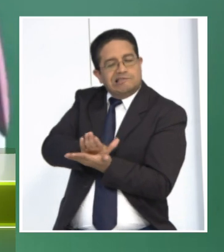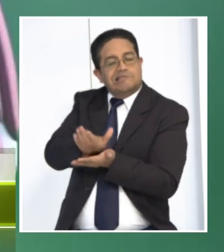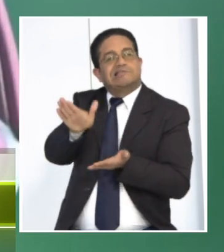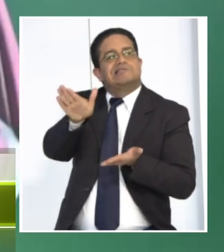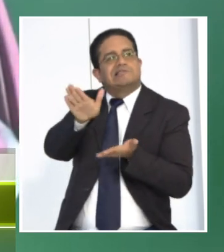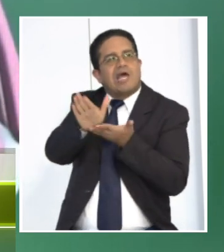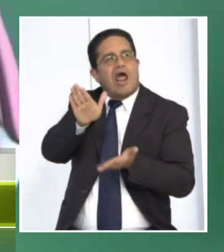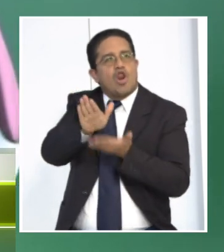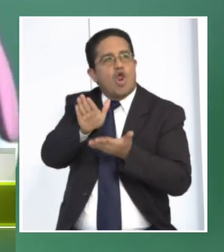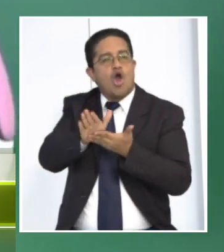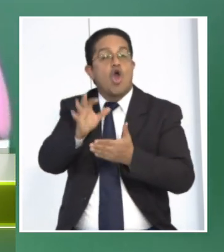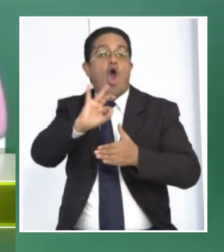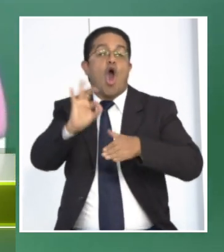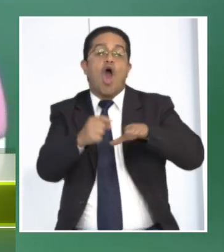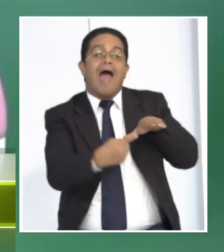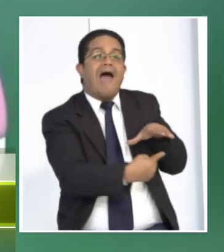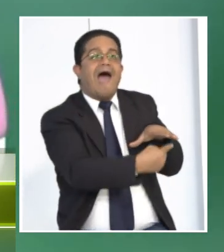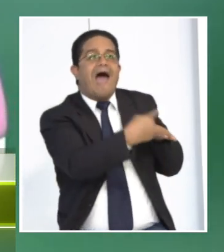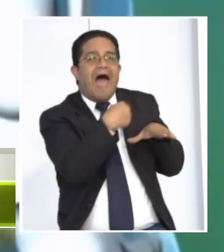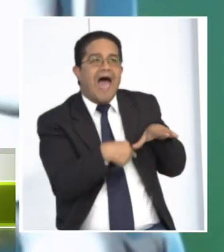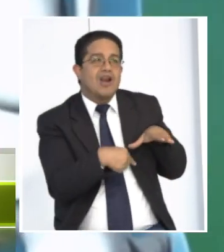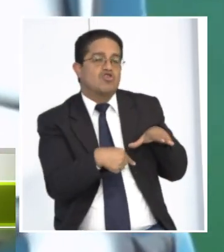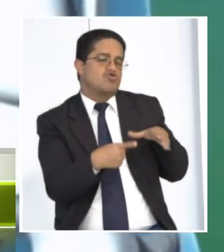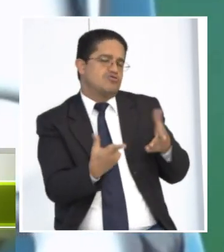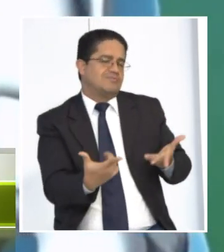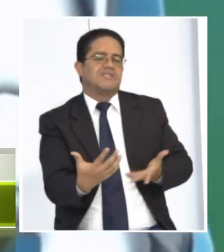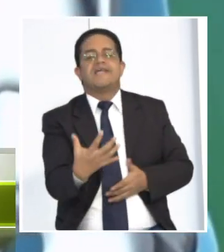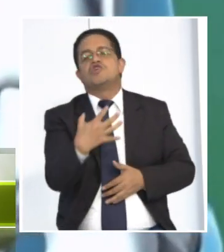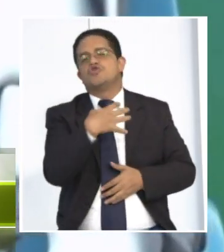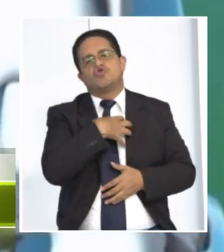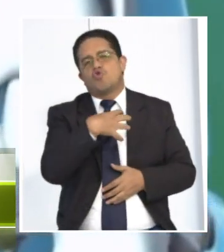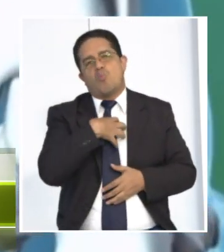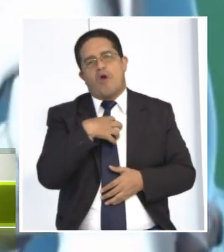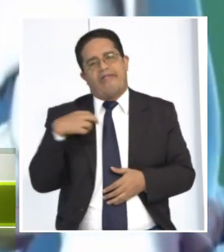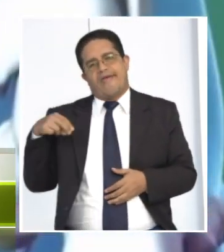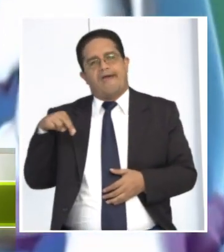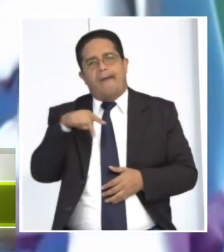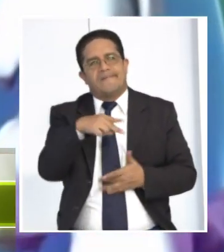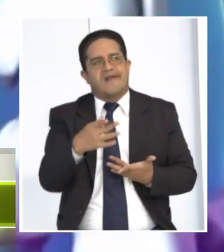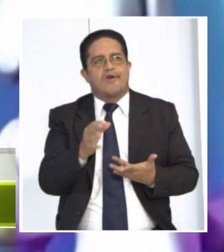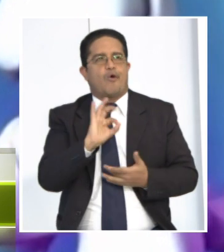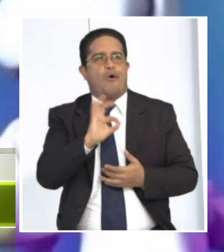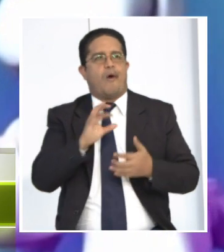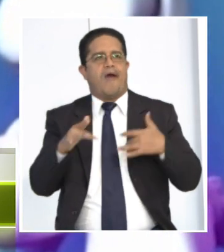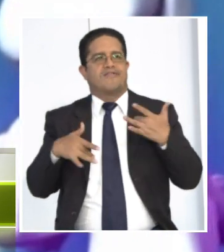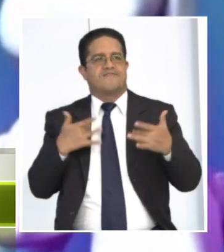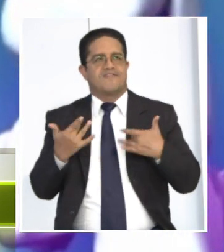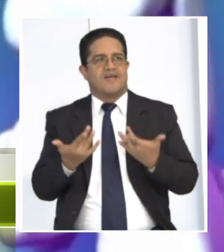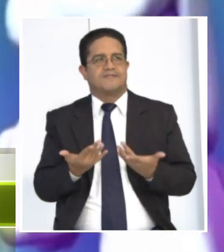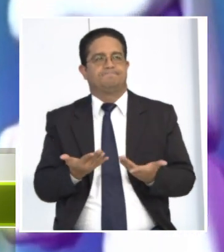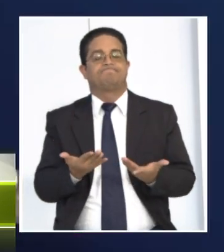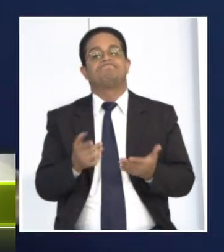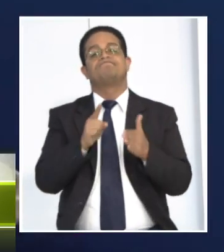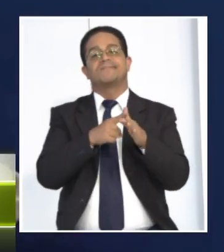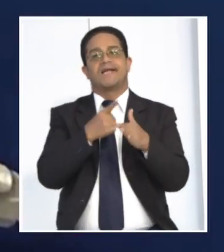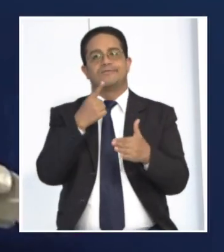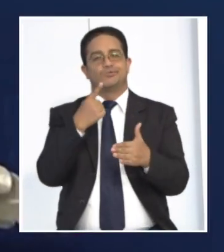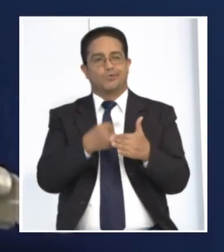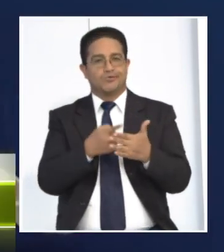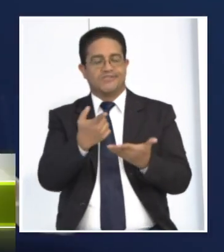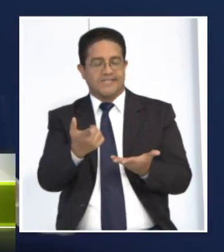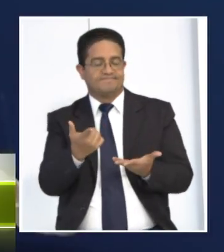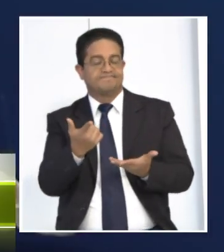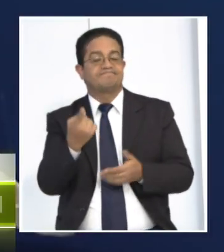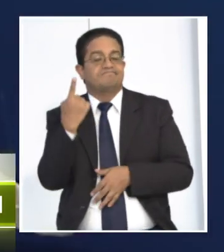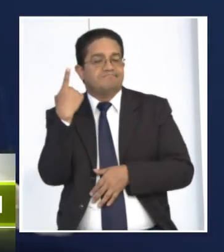o la zona del arco, dificultando el desarrollo de la actividad diaria. Es por esto que, ante la presencia de